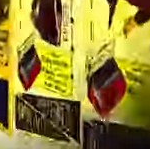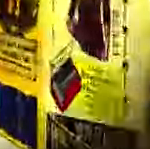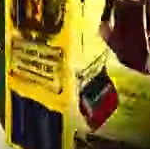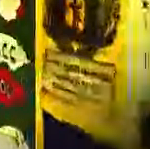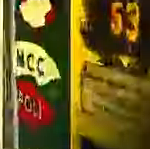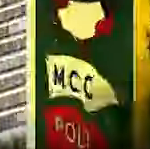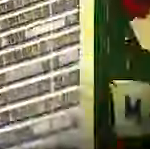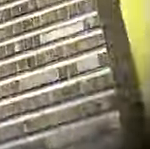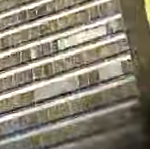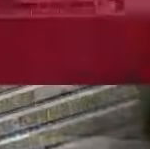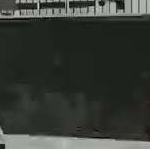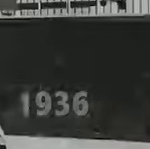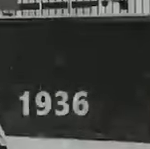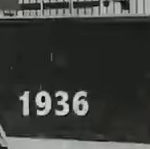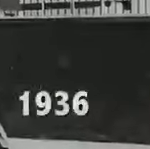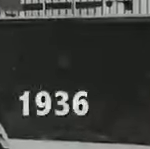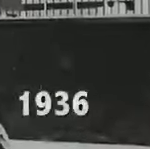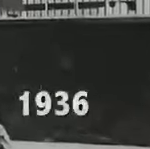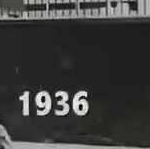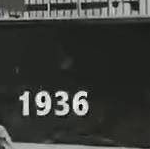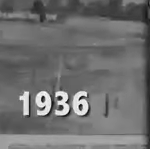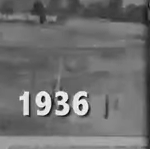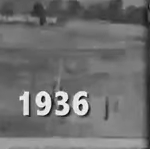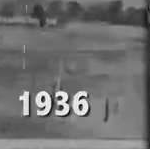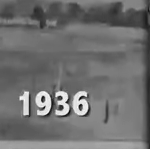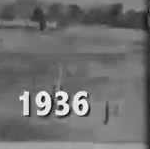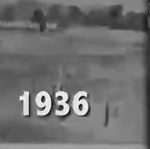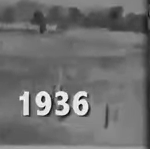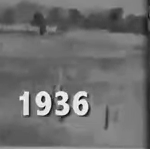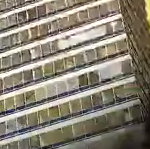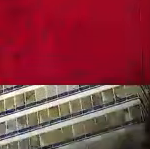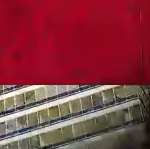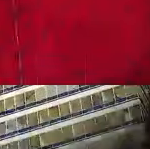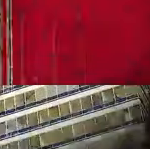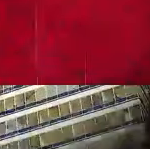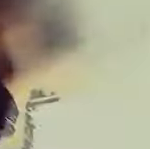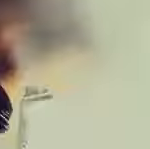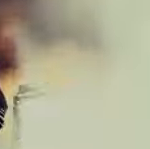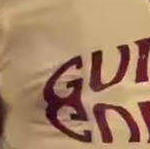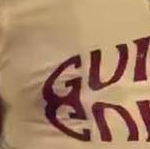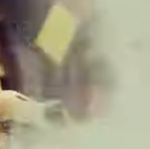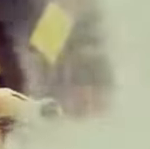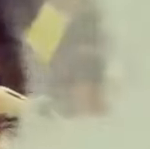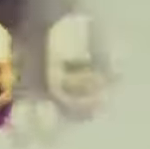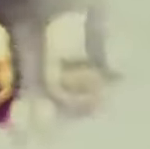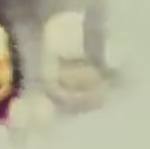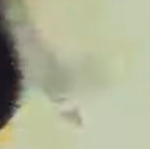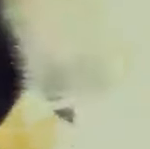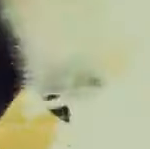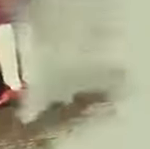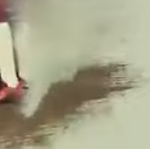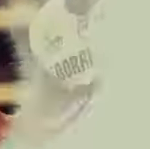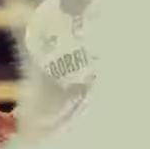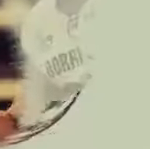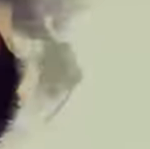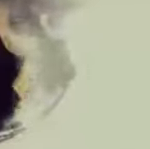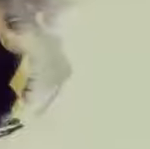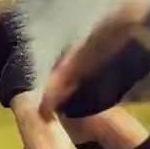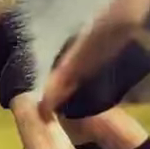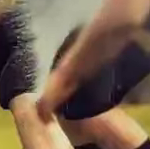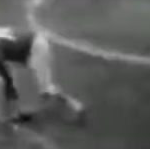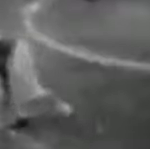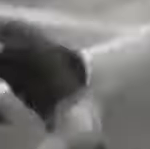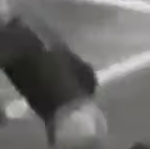Justo en el año de la fundación del IPN. va a surgir la Liga Mayor de